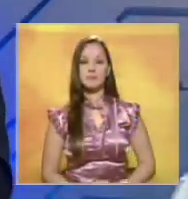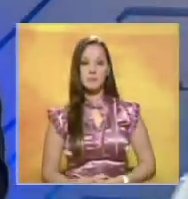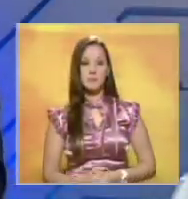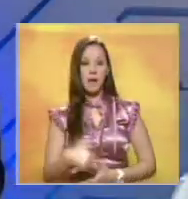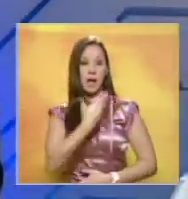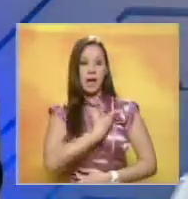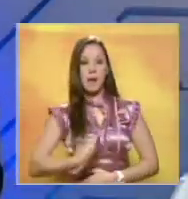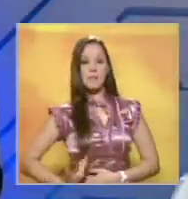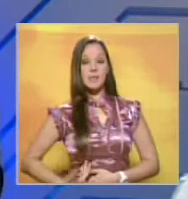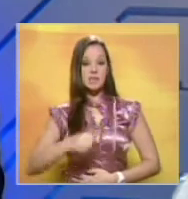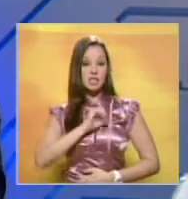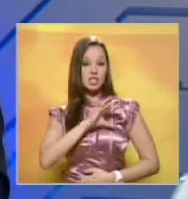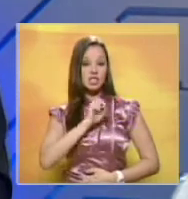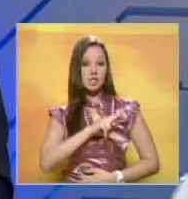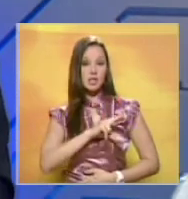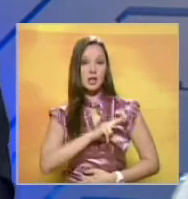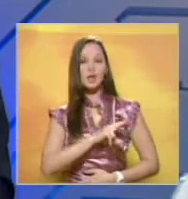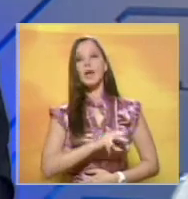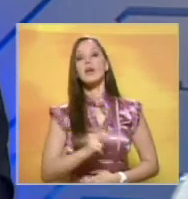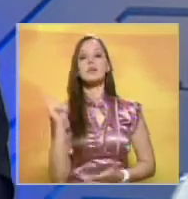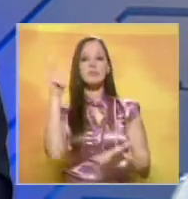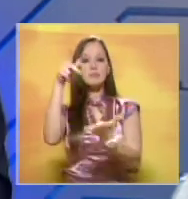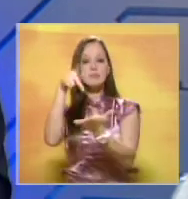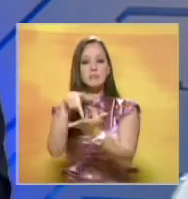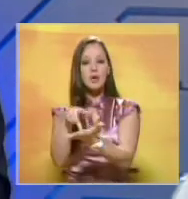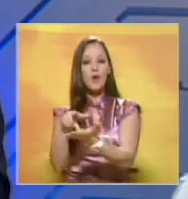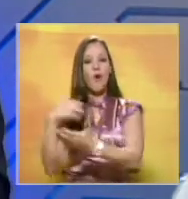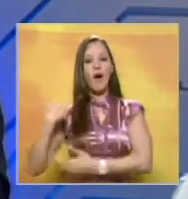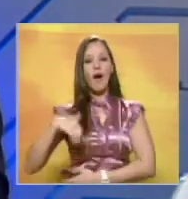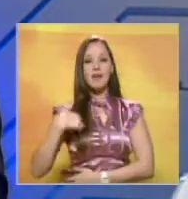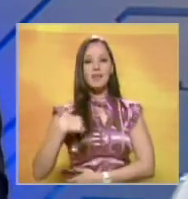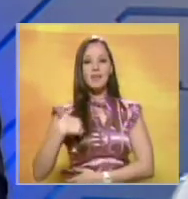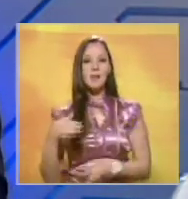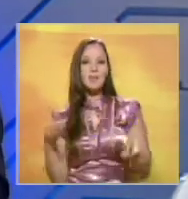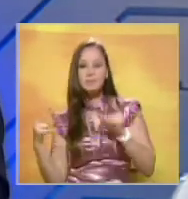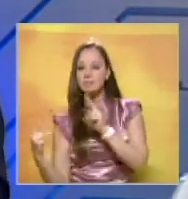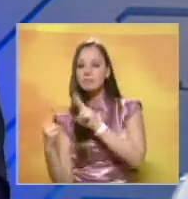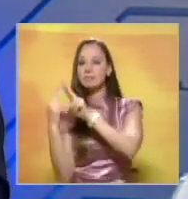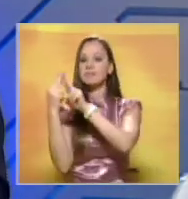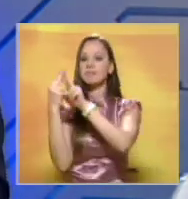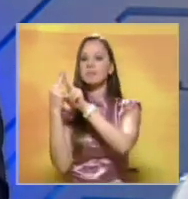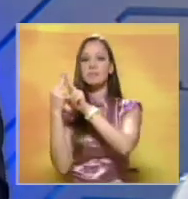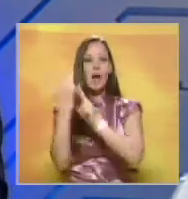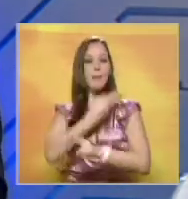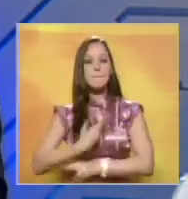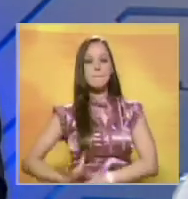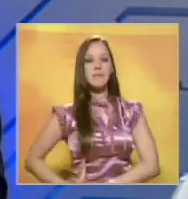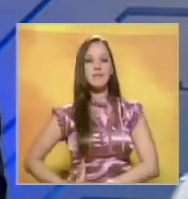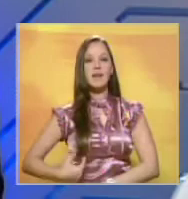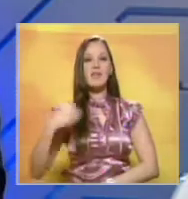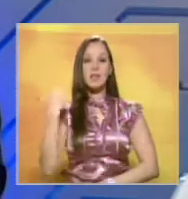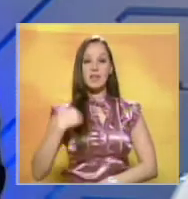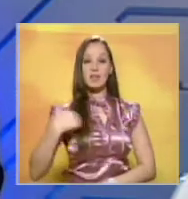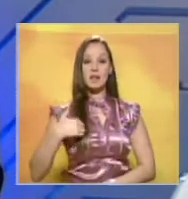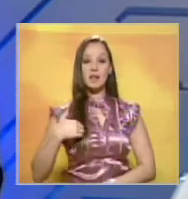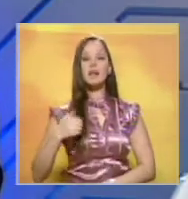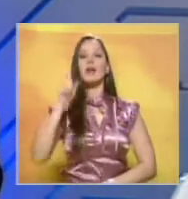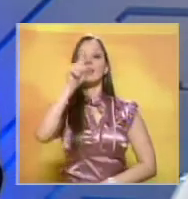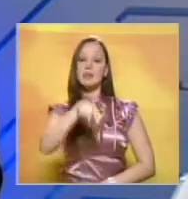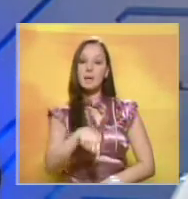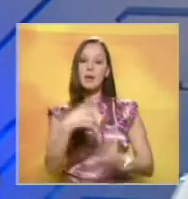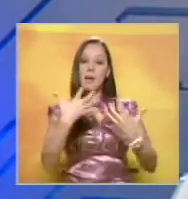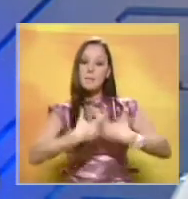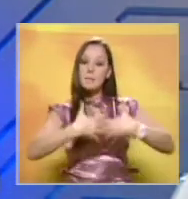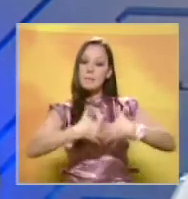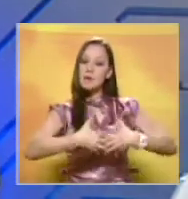La presidenta de Chile, Michelle Bachelet, llegó a Buenos Aires para reunirse con su homóloga argentina, Cristina Fernández, y miembros del Congreso con el